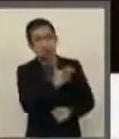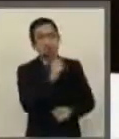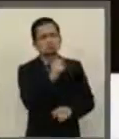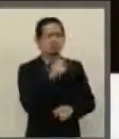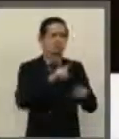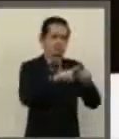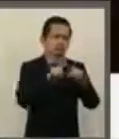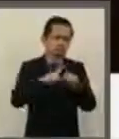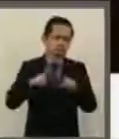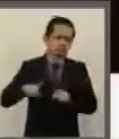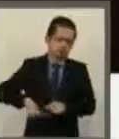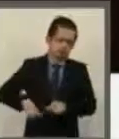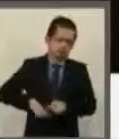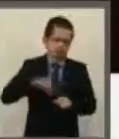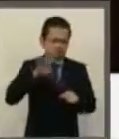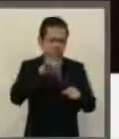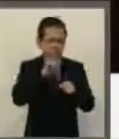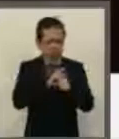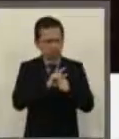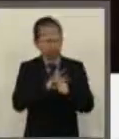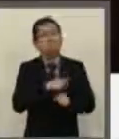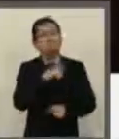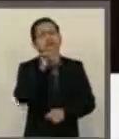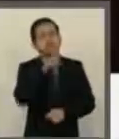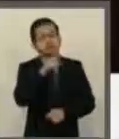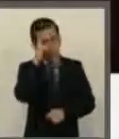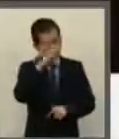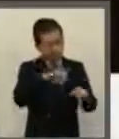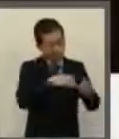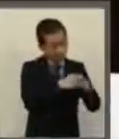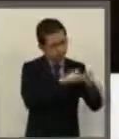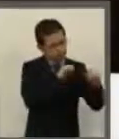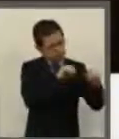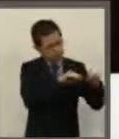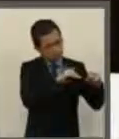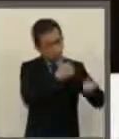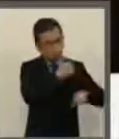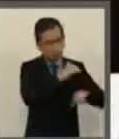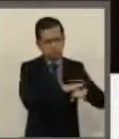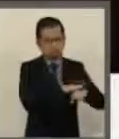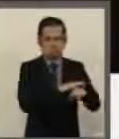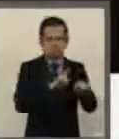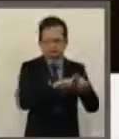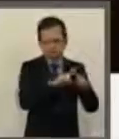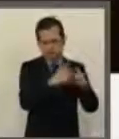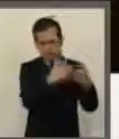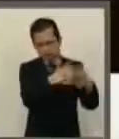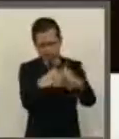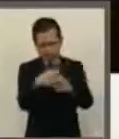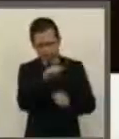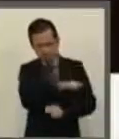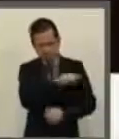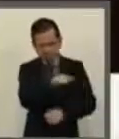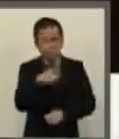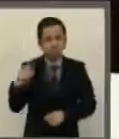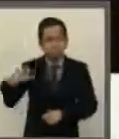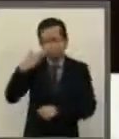Administración Pública Federal, así como de las unidades administrativas equivalentes en las empresas productivas del